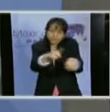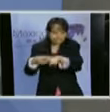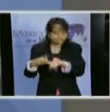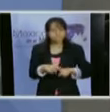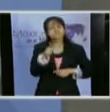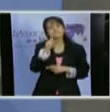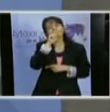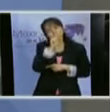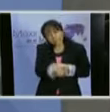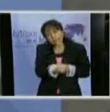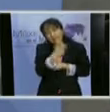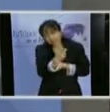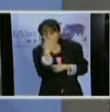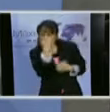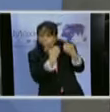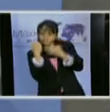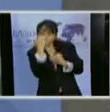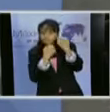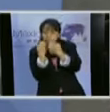para nuestro país,